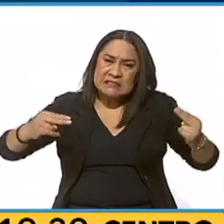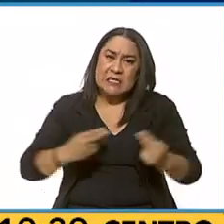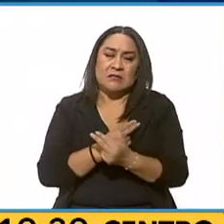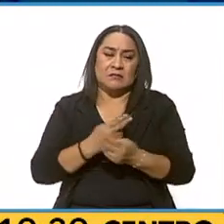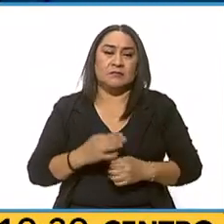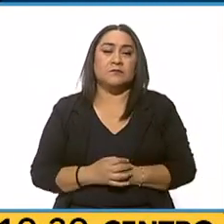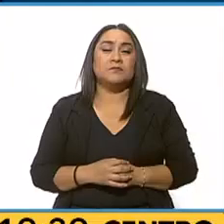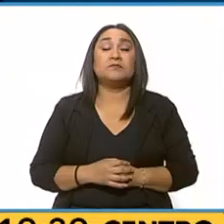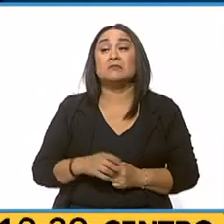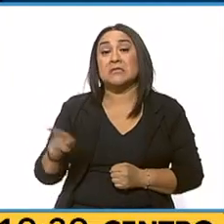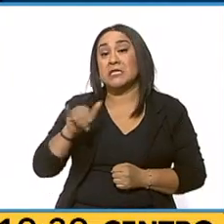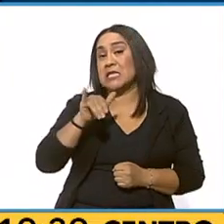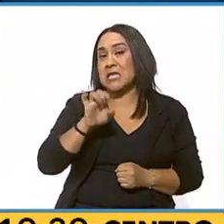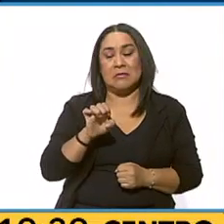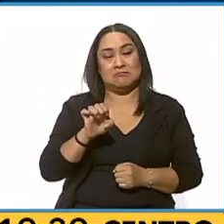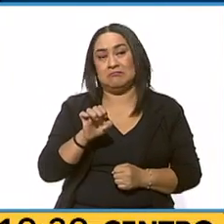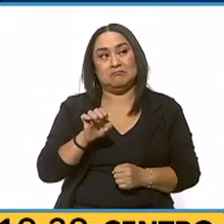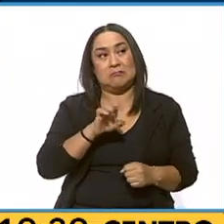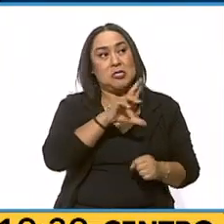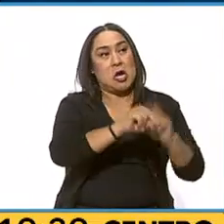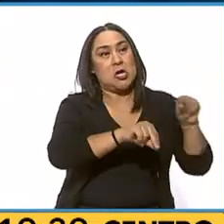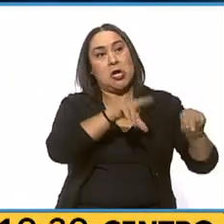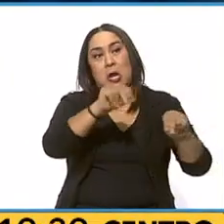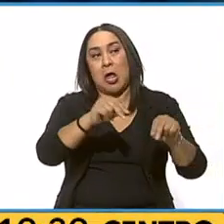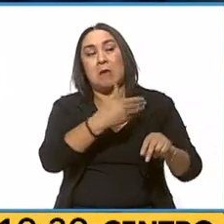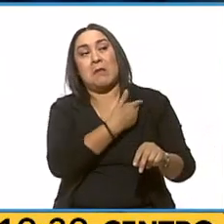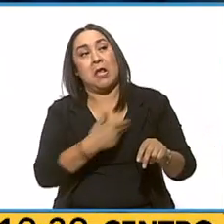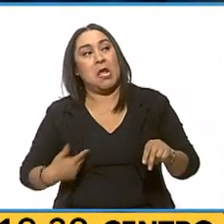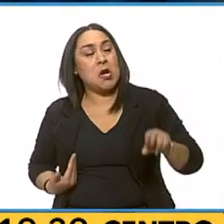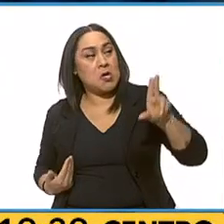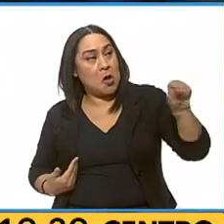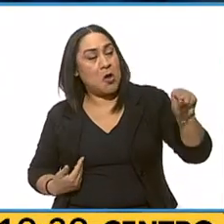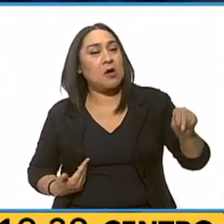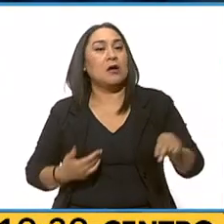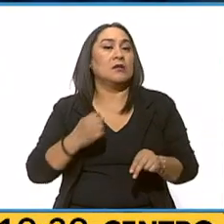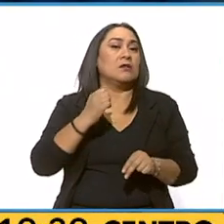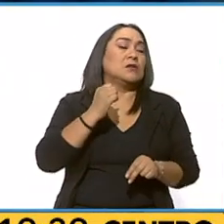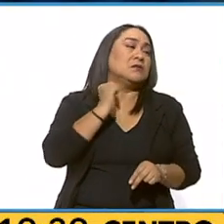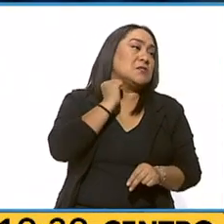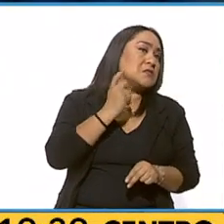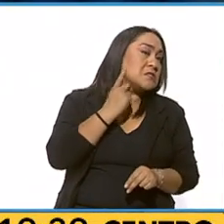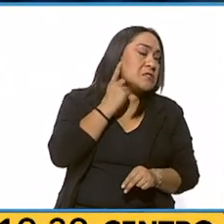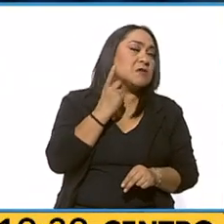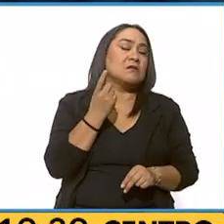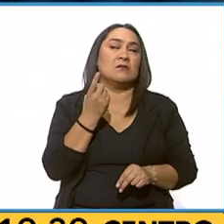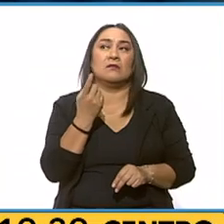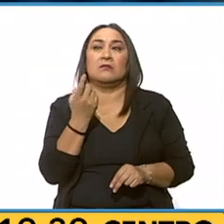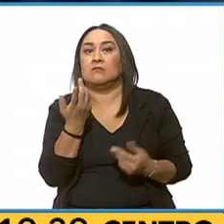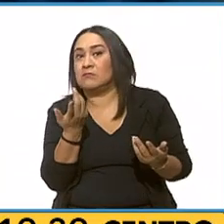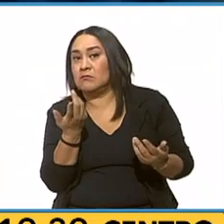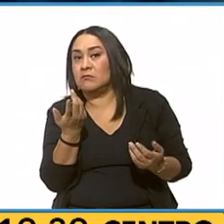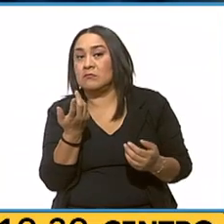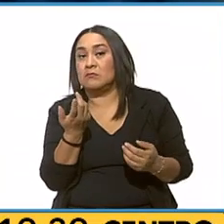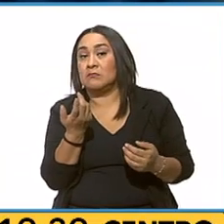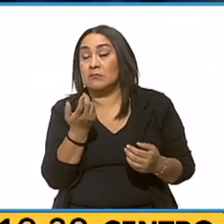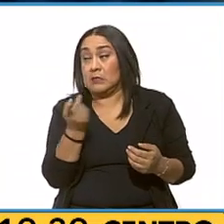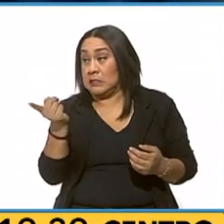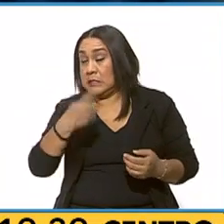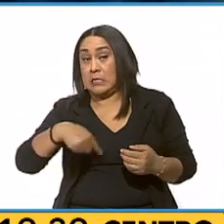Y el INE está amordazando a todo mundo, a la presidenta, al legislativo. A los medios. Por un lado, nos